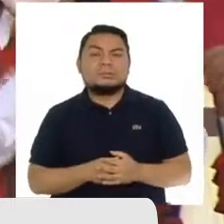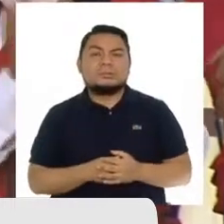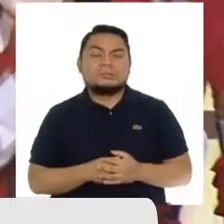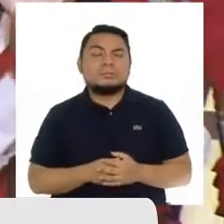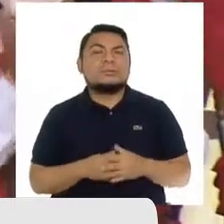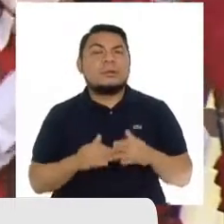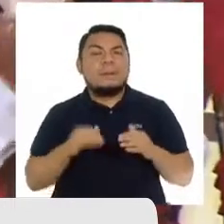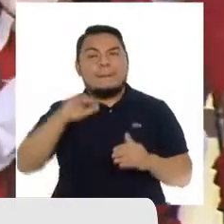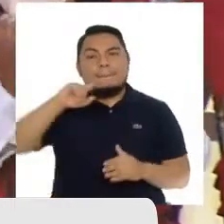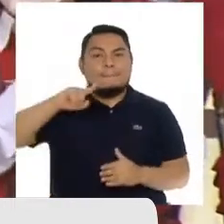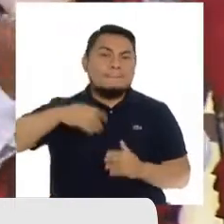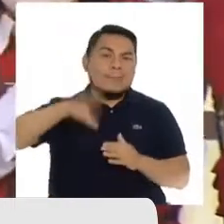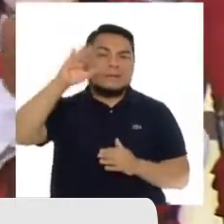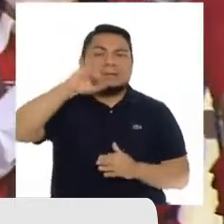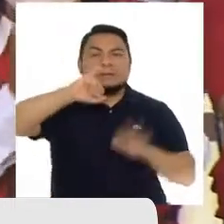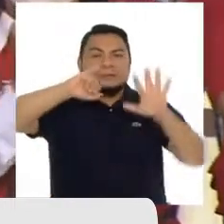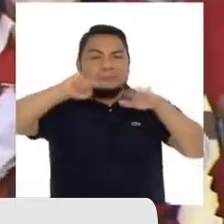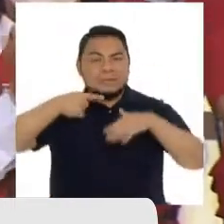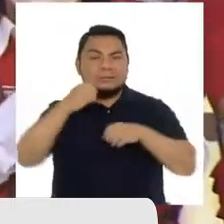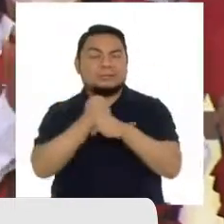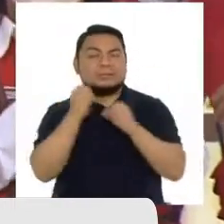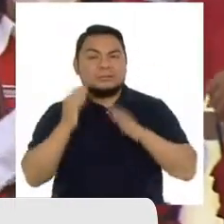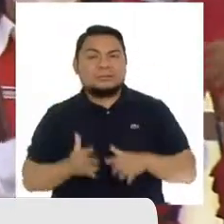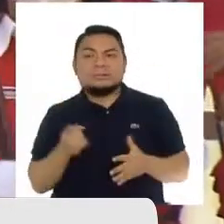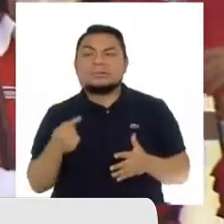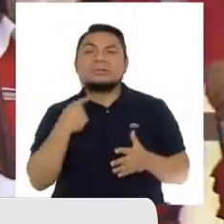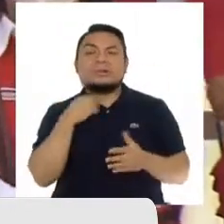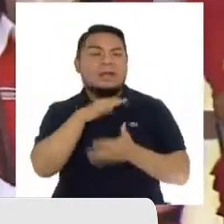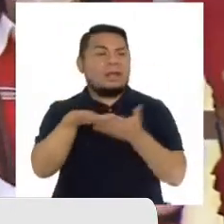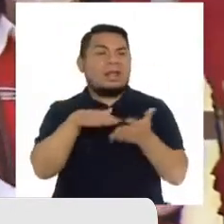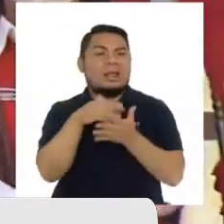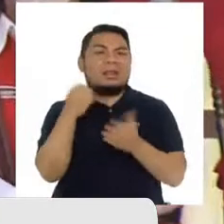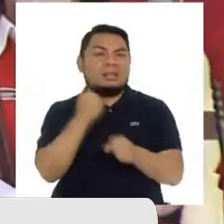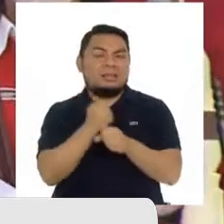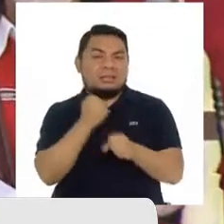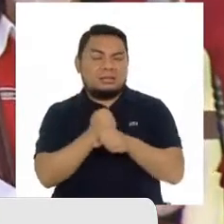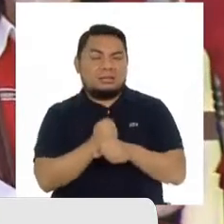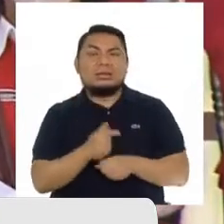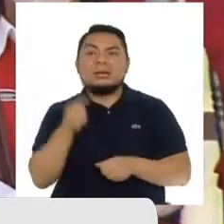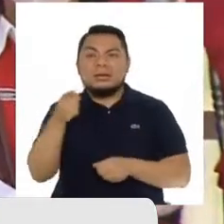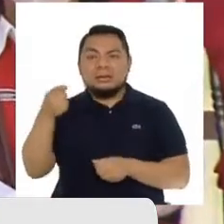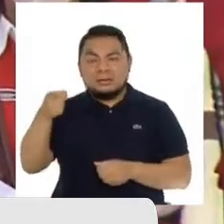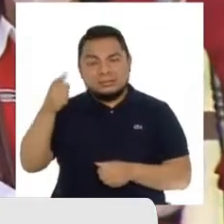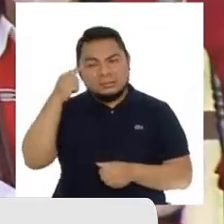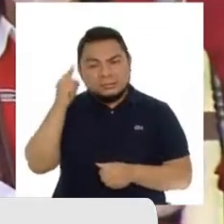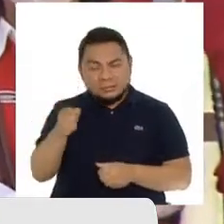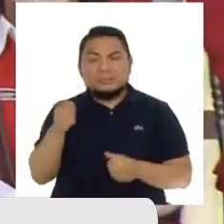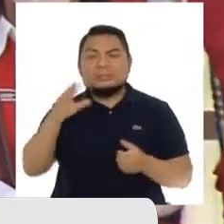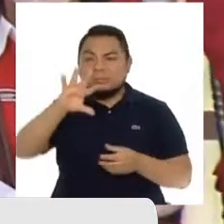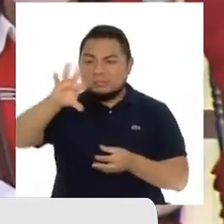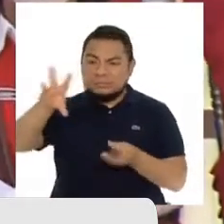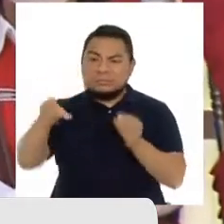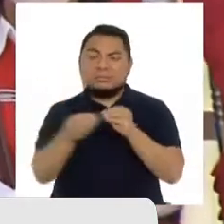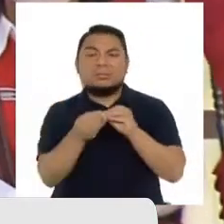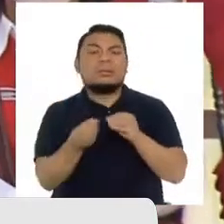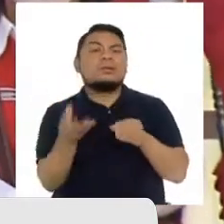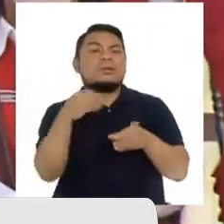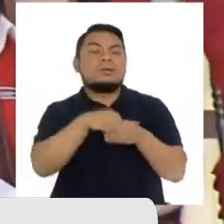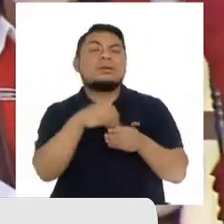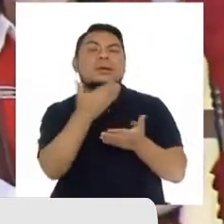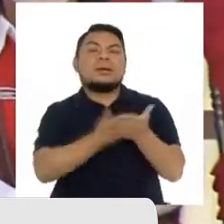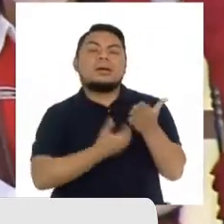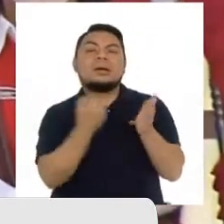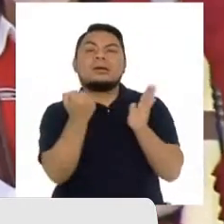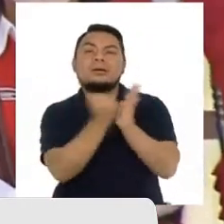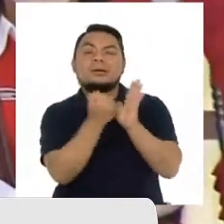más de 100.000 trabajadores en situación de informalidad fueron importes incorporados en la planilla electrónica